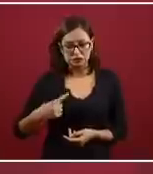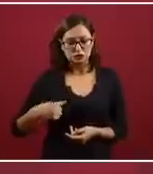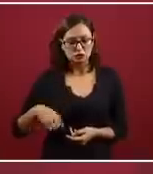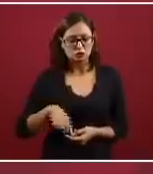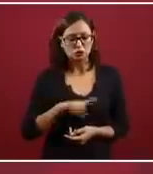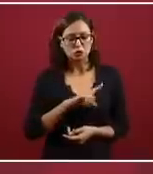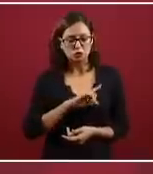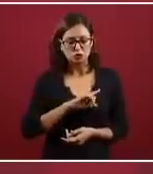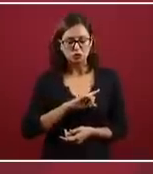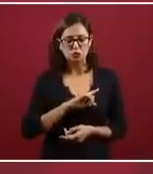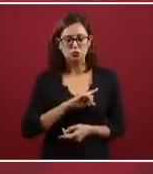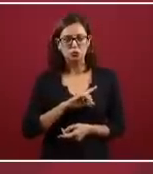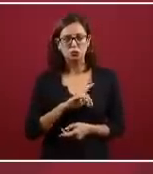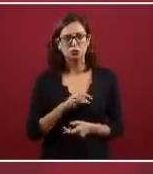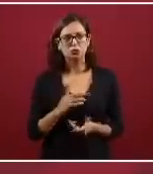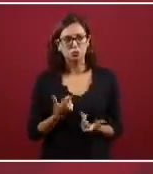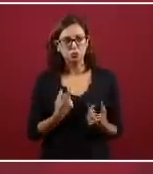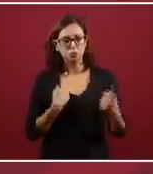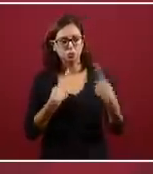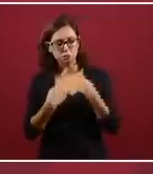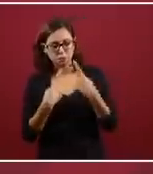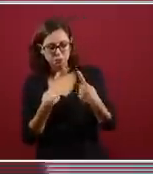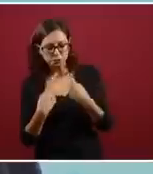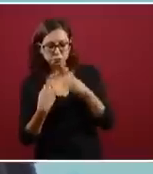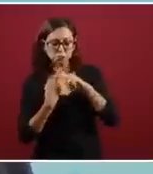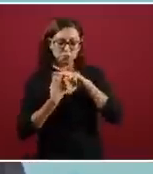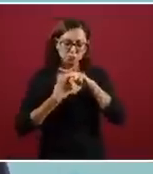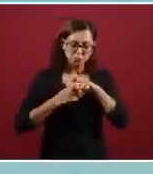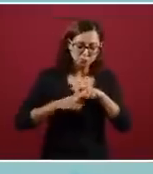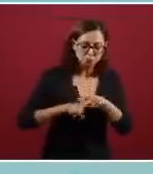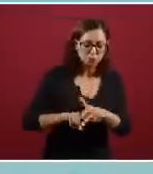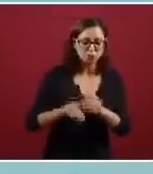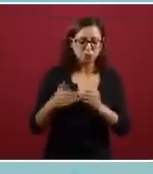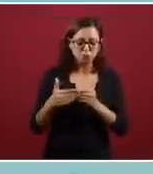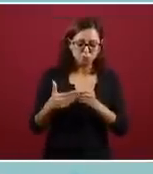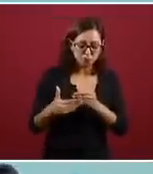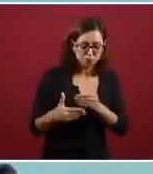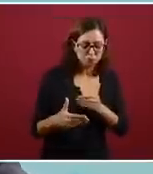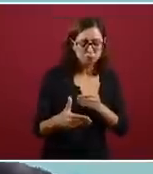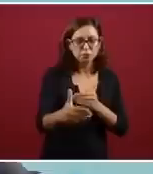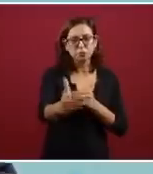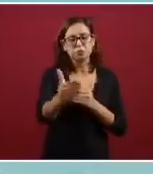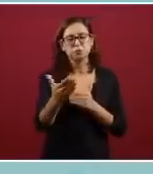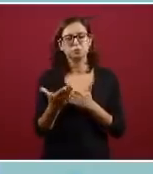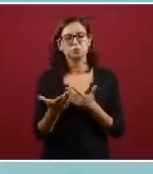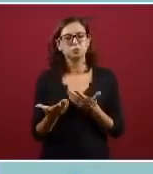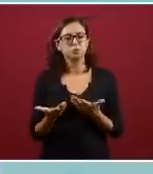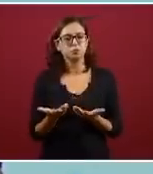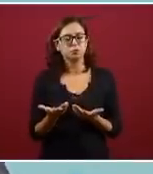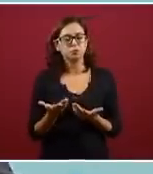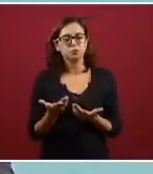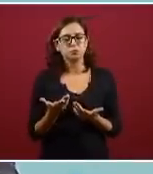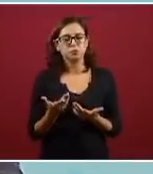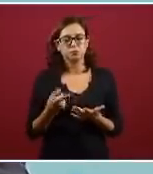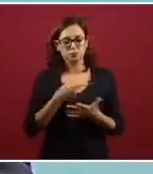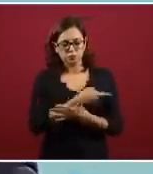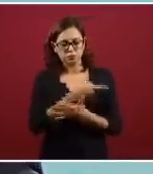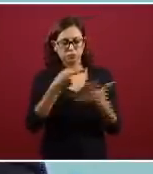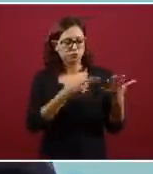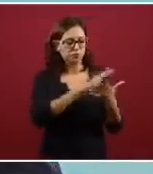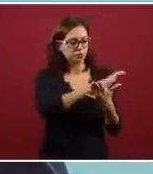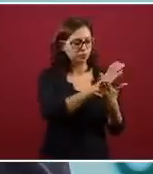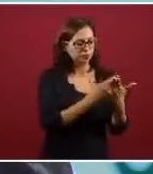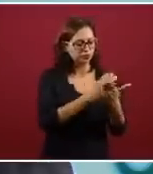eficientes al iniciar las negociaciones con demandas de acuerdo con lo que establecen los